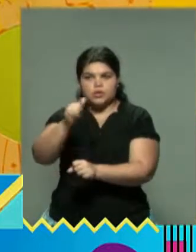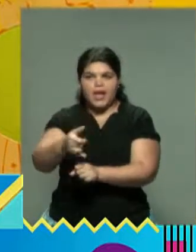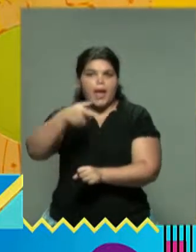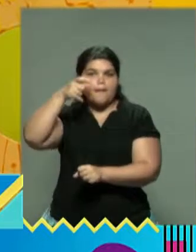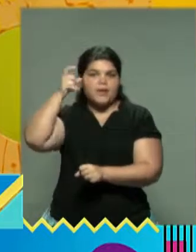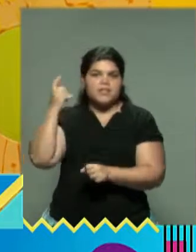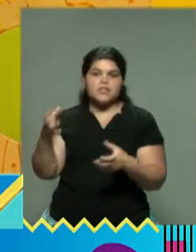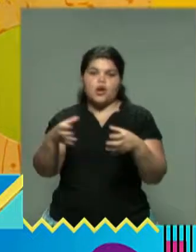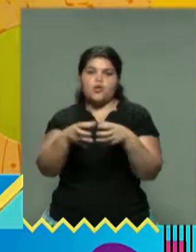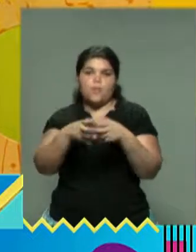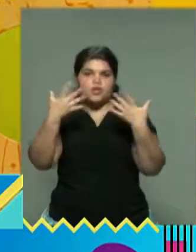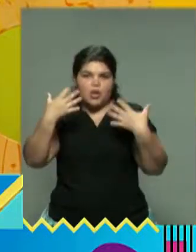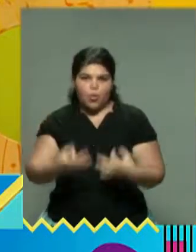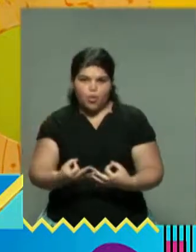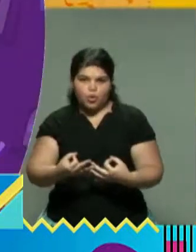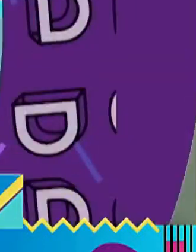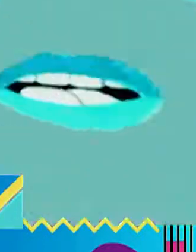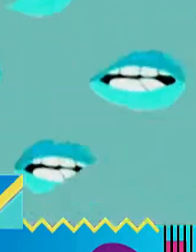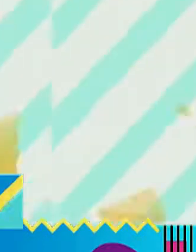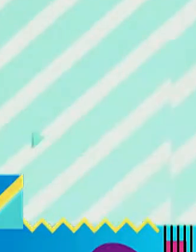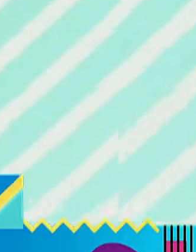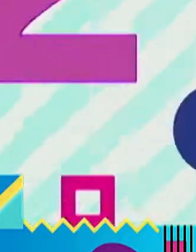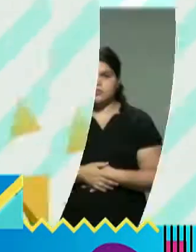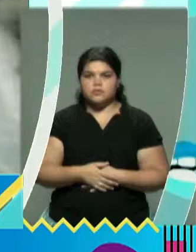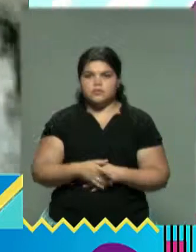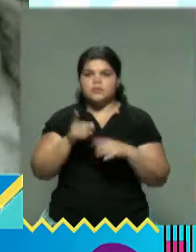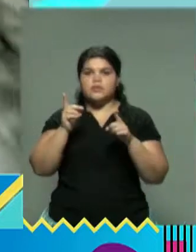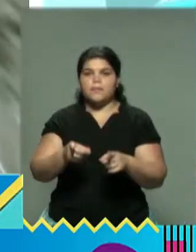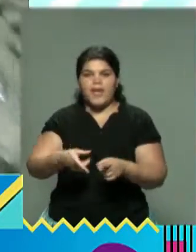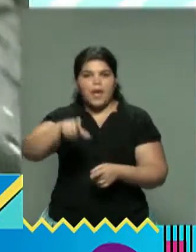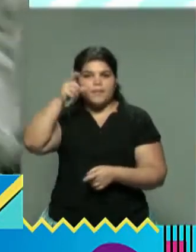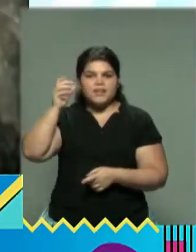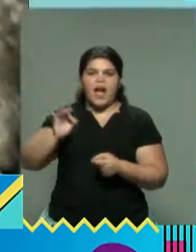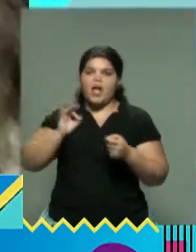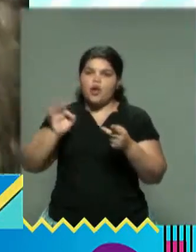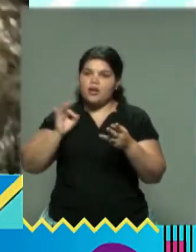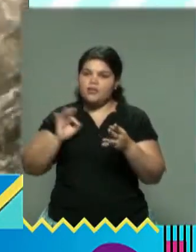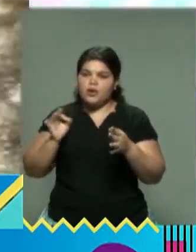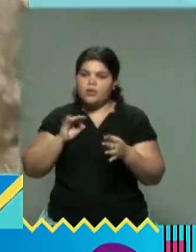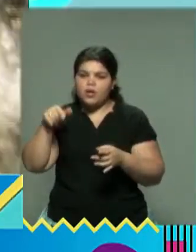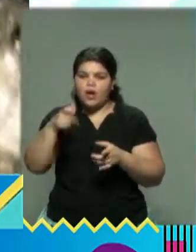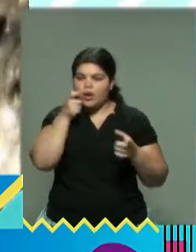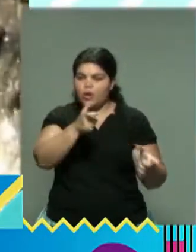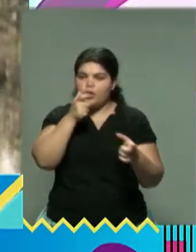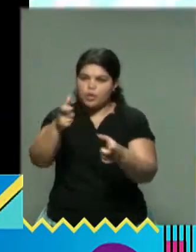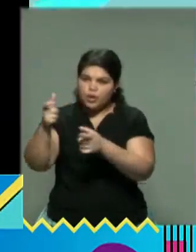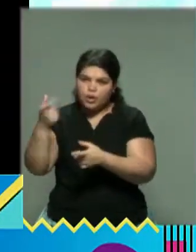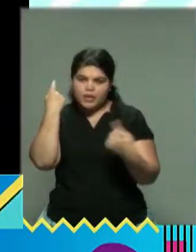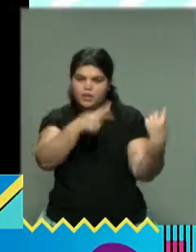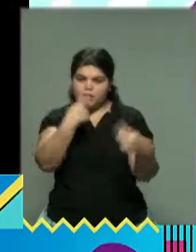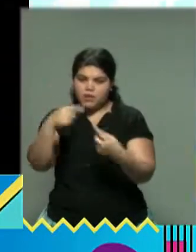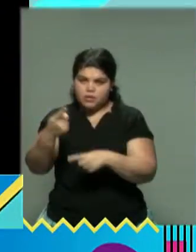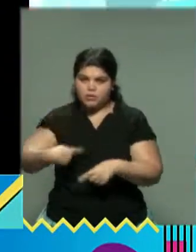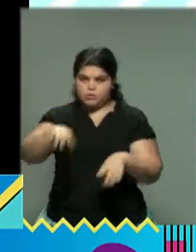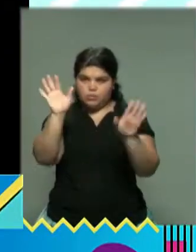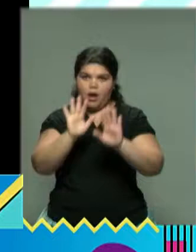en lo que es seguridad, y la experiencia que vamos recabando año a año en distintas expediciones que nosotros hacemos. O